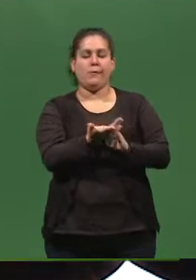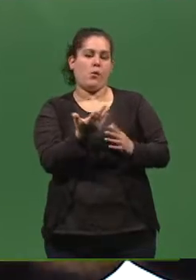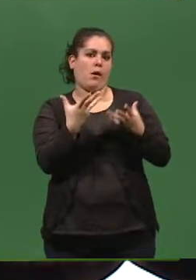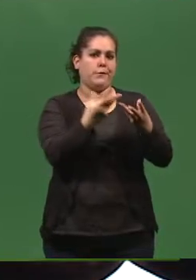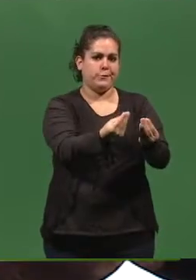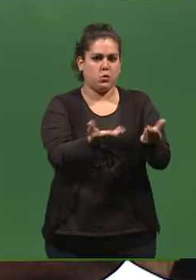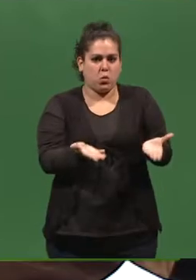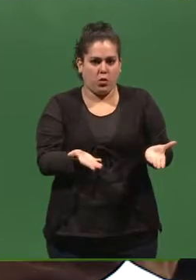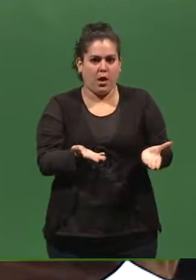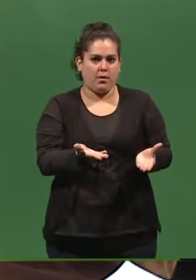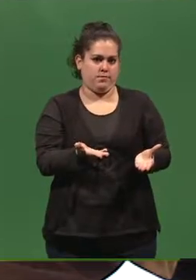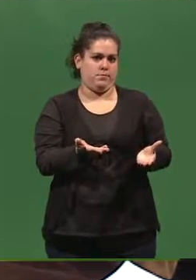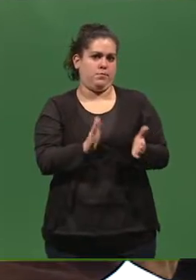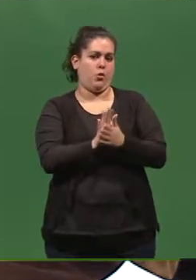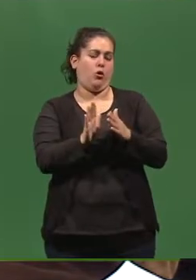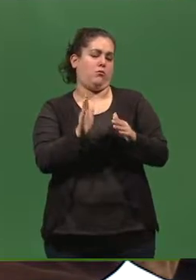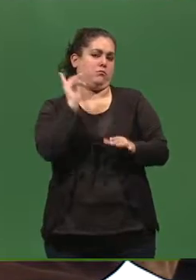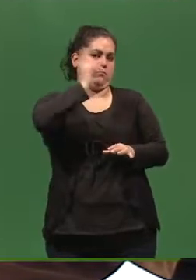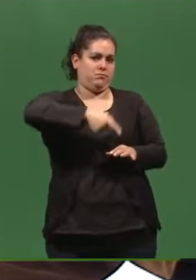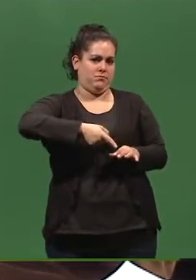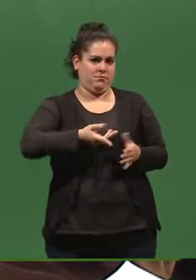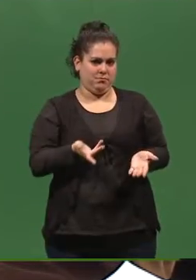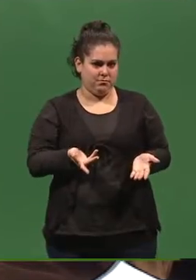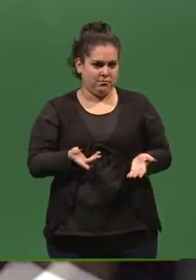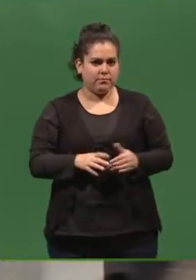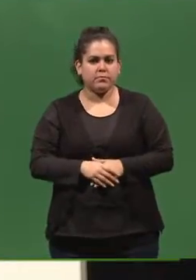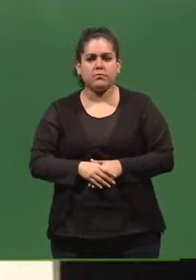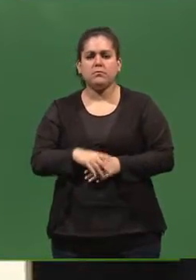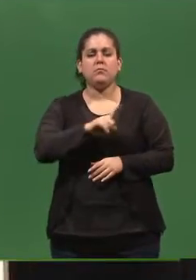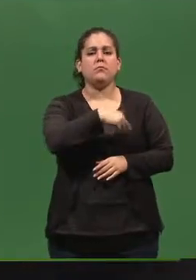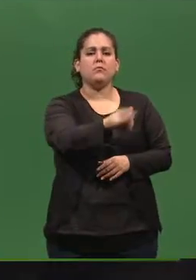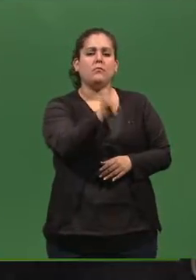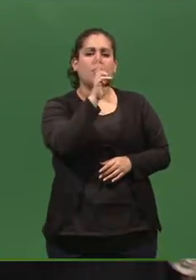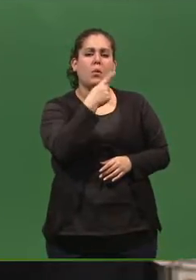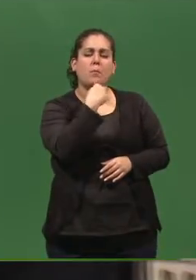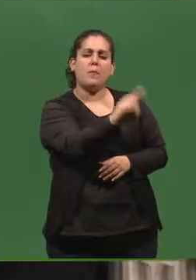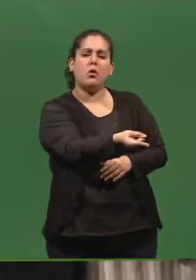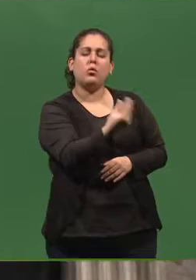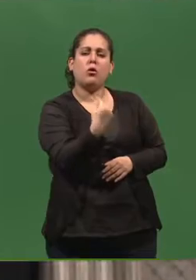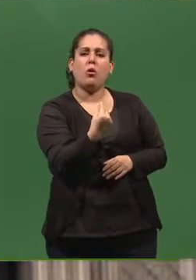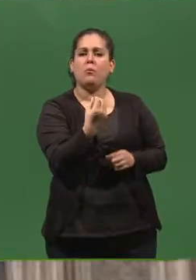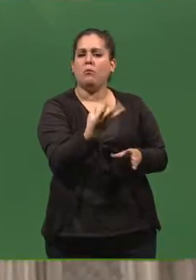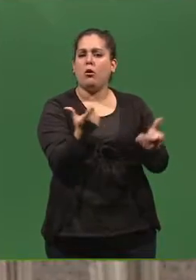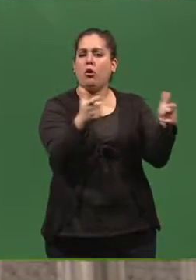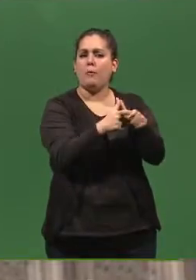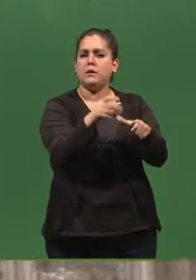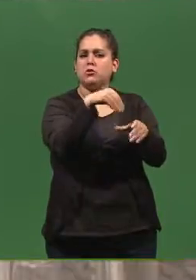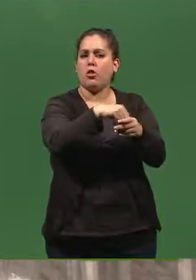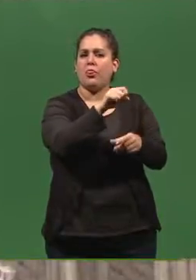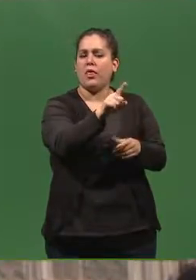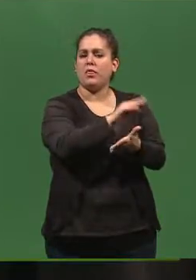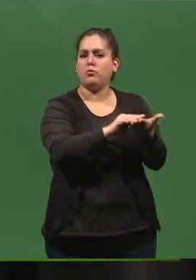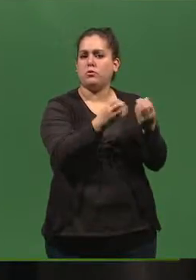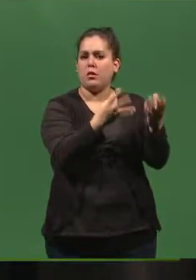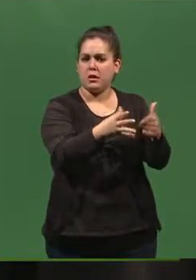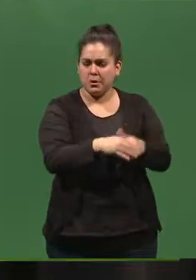de amnistía, digamos, a este tipo de causas. Natalia, ¿cómo se está trabajando en el despacho de la diputada este tema?